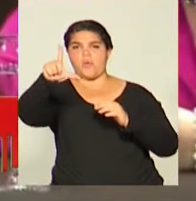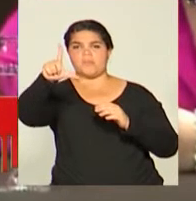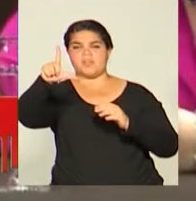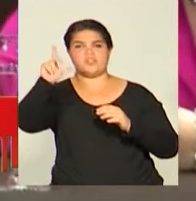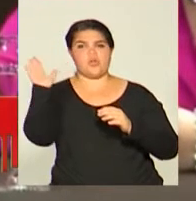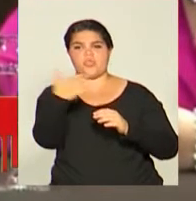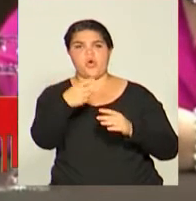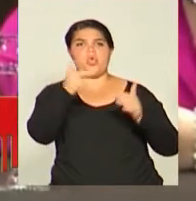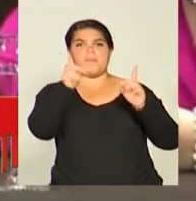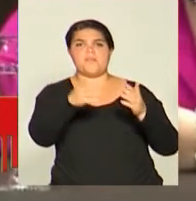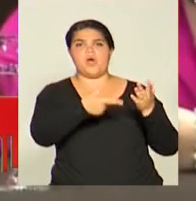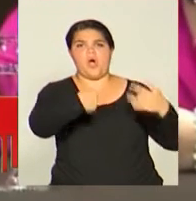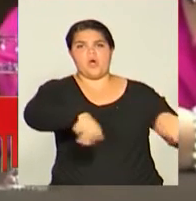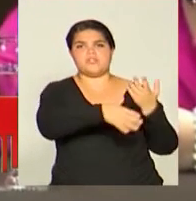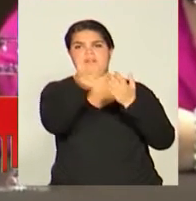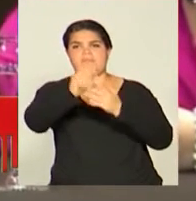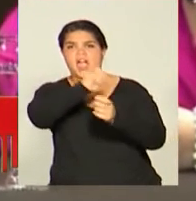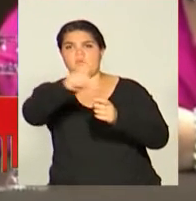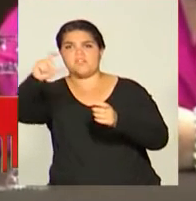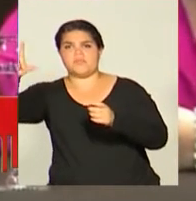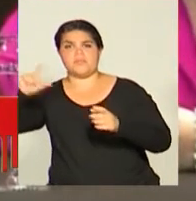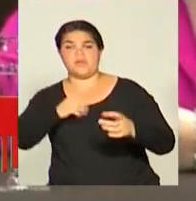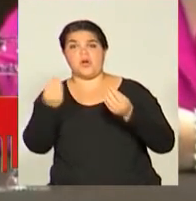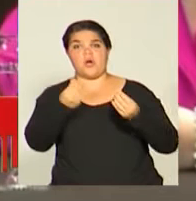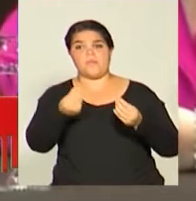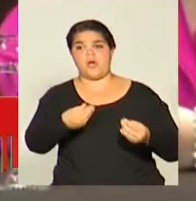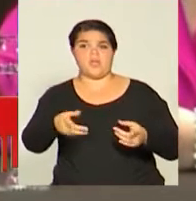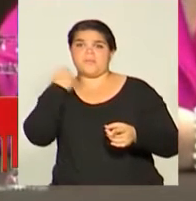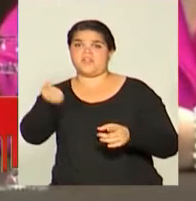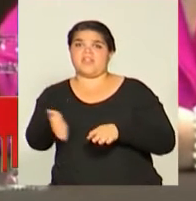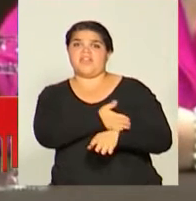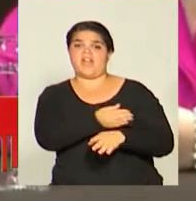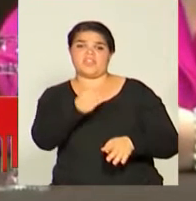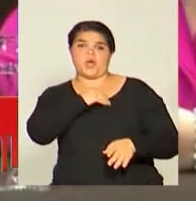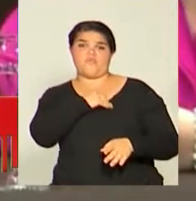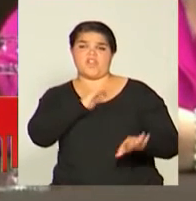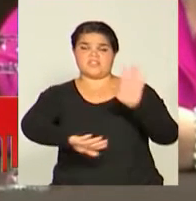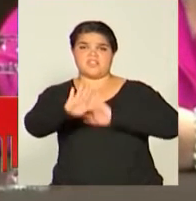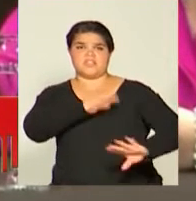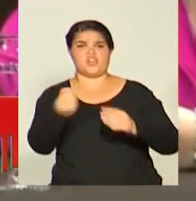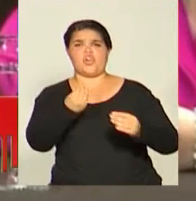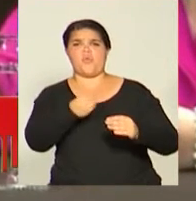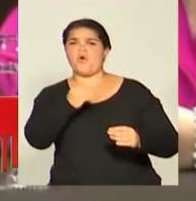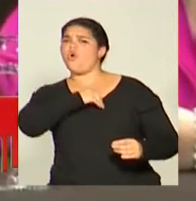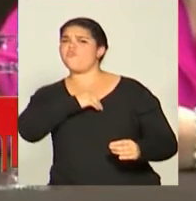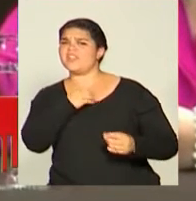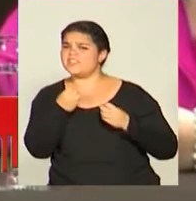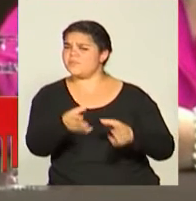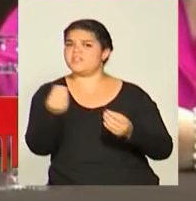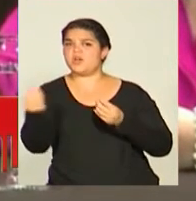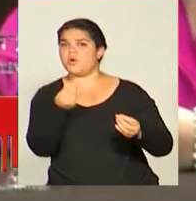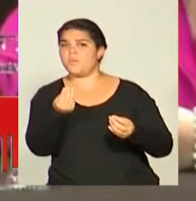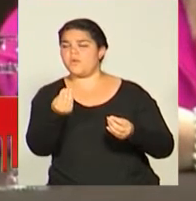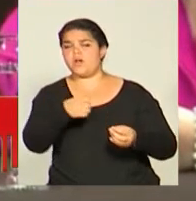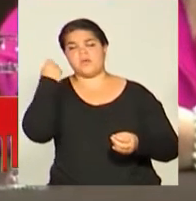de precios. ¿Cómo hacer eso? Generando confianza. ¿Cómo se genera esa confianza? ¿Qué es tu pregunta? Bueno, Macri tiene que anunciar cambio en